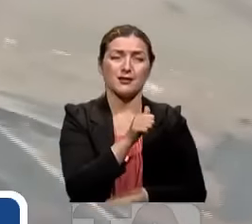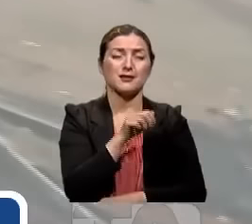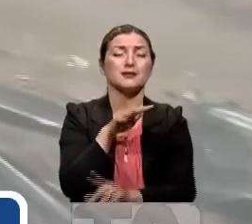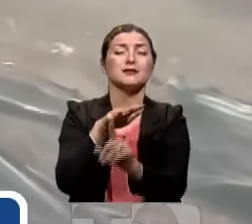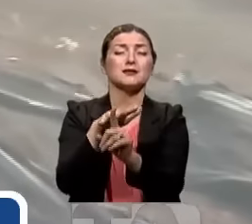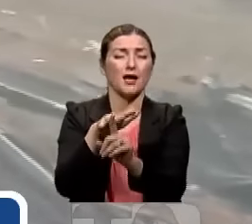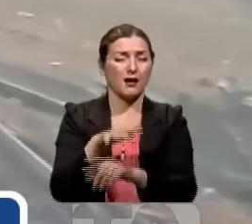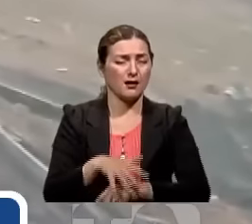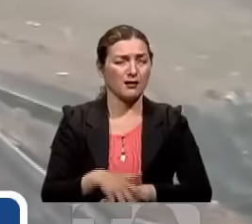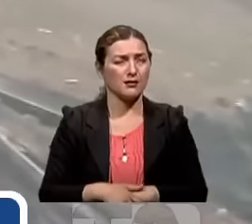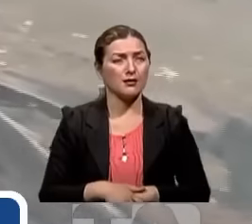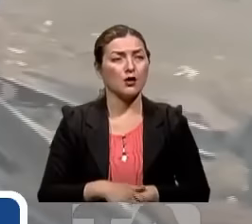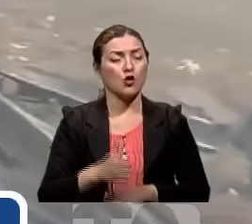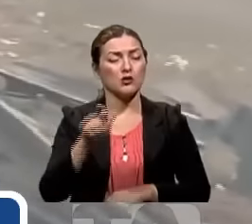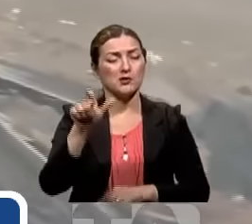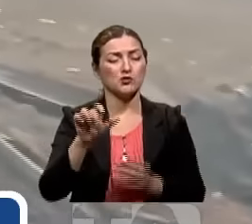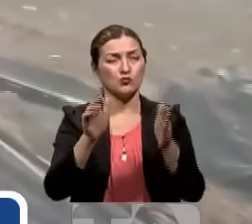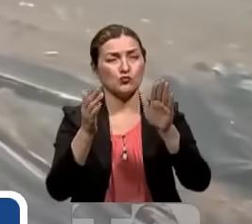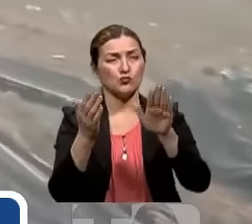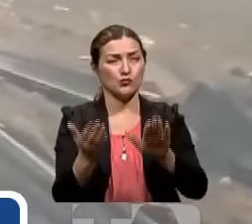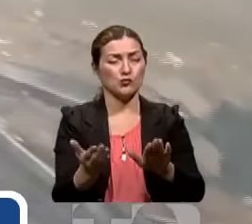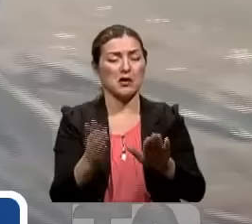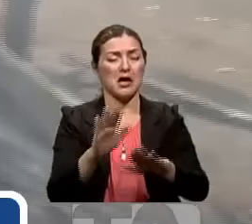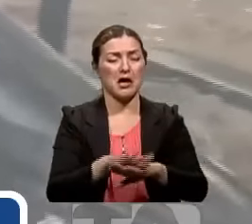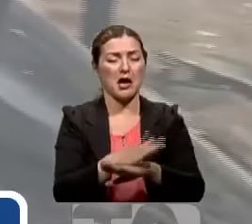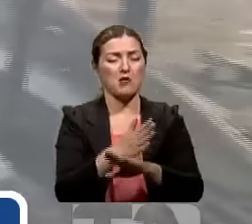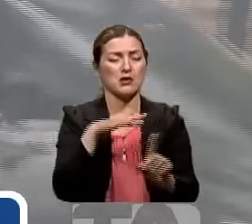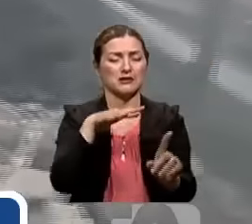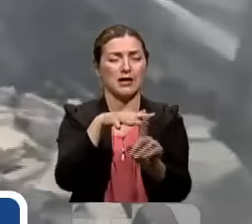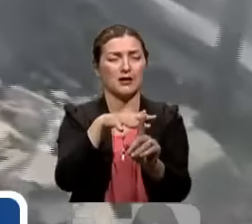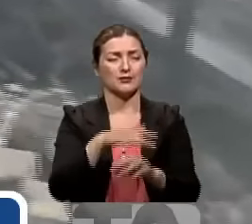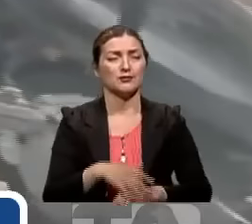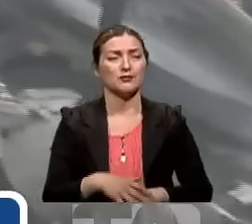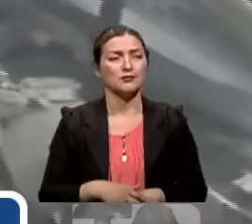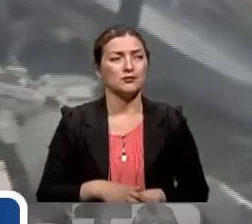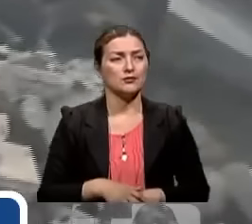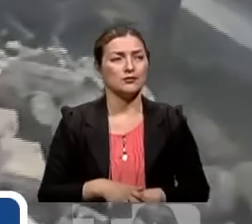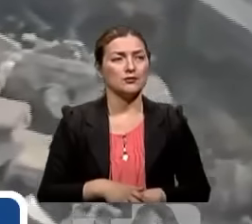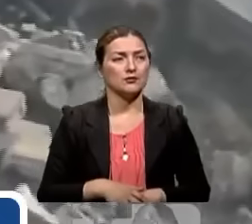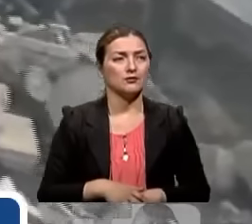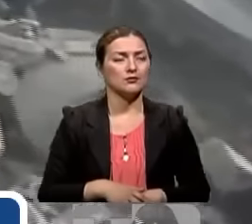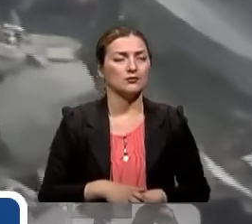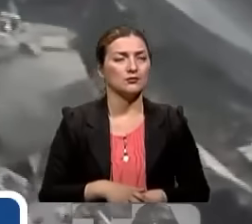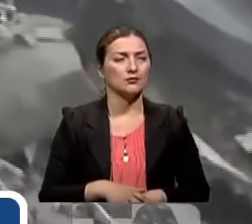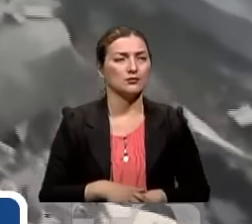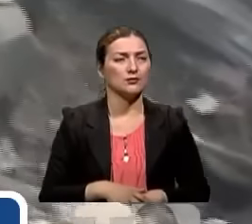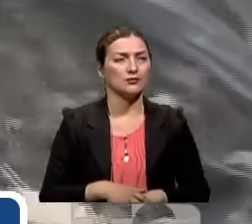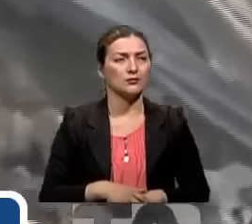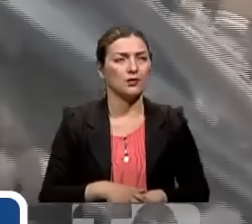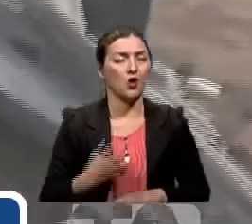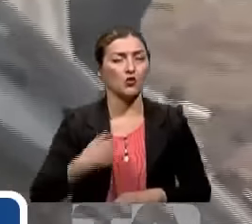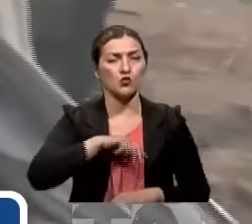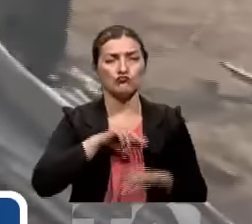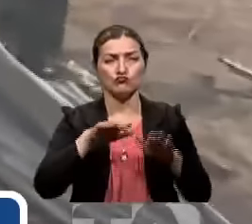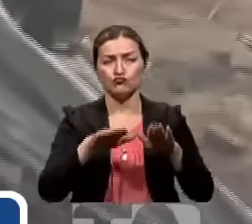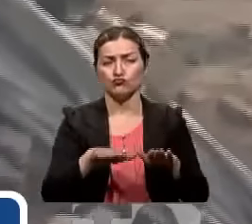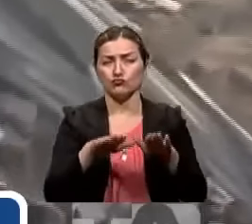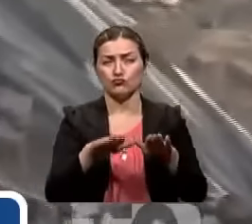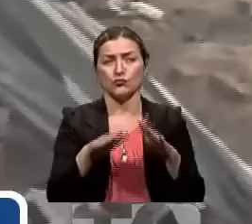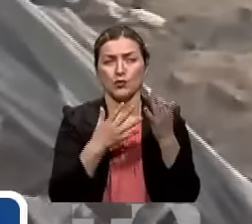de otra persona que habría fallecido producto de este ataque armado. Nosotros estamos expectantes, a la espera